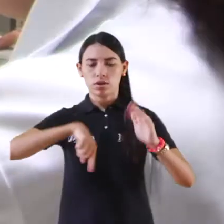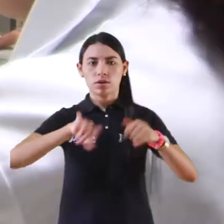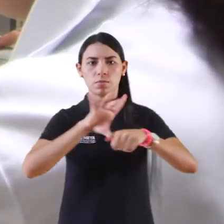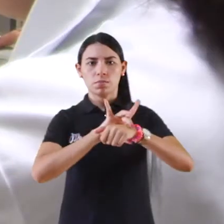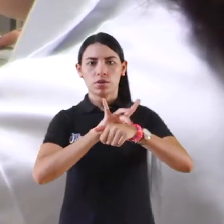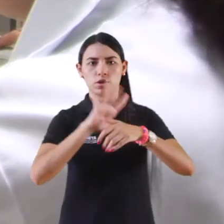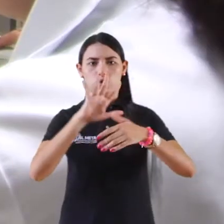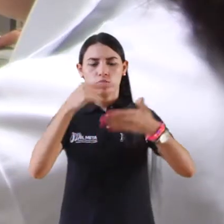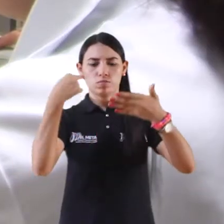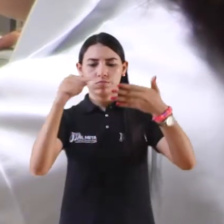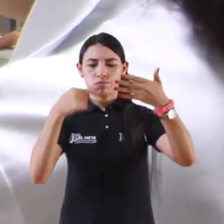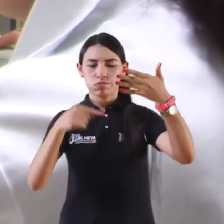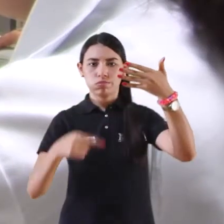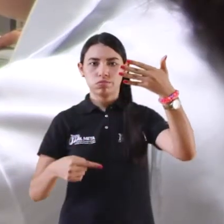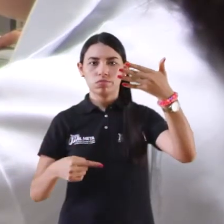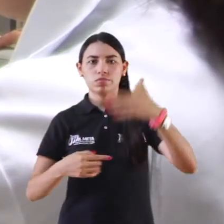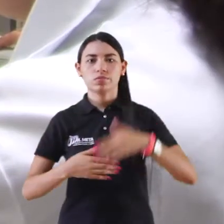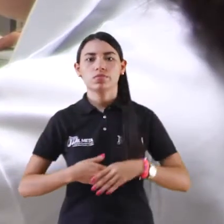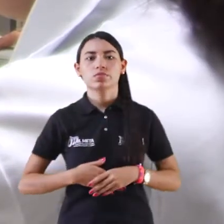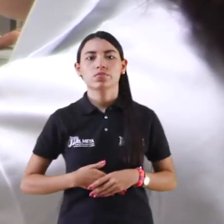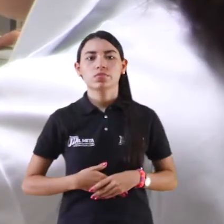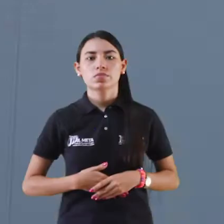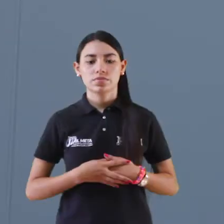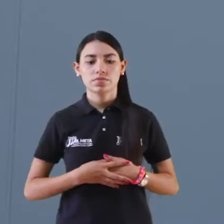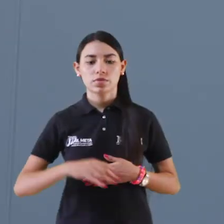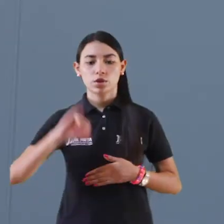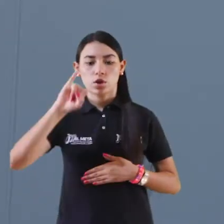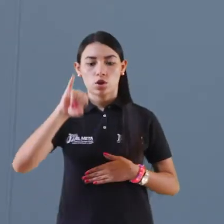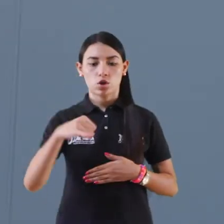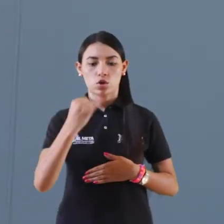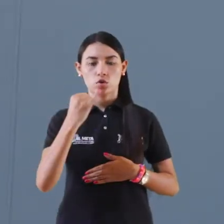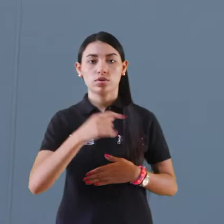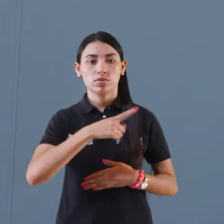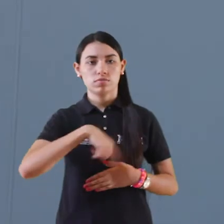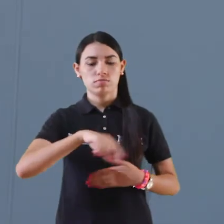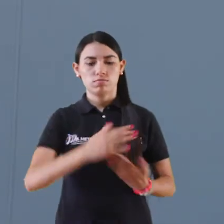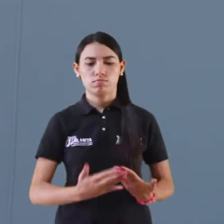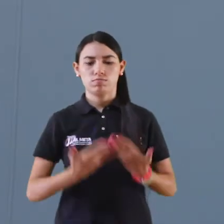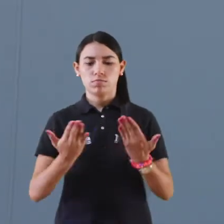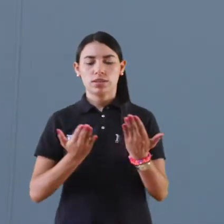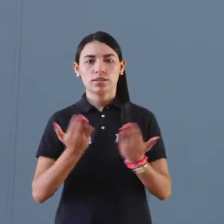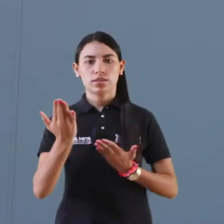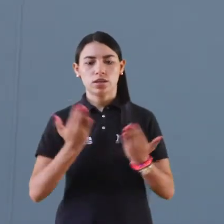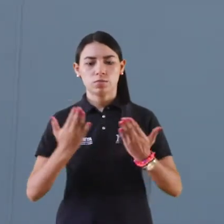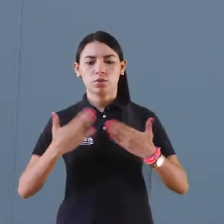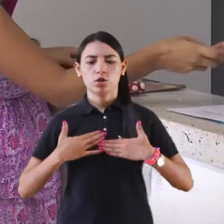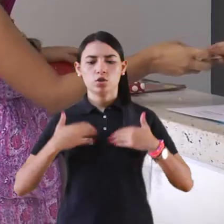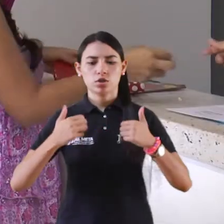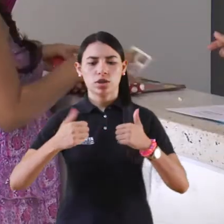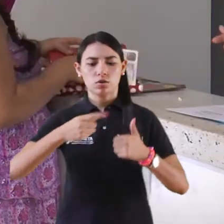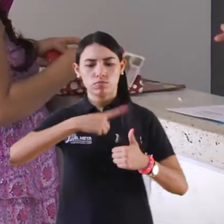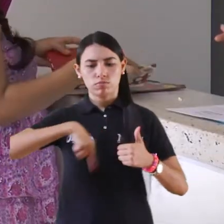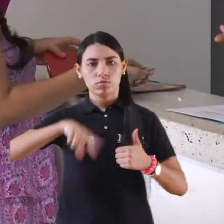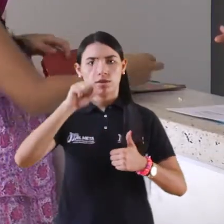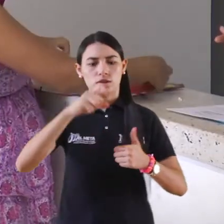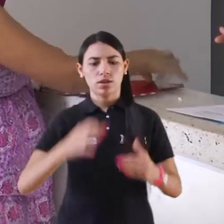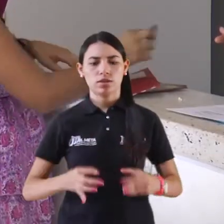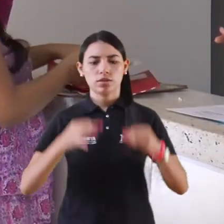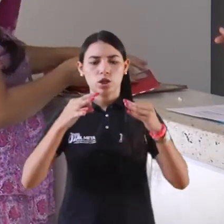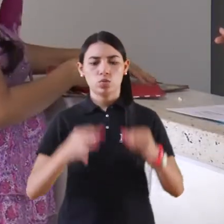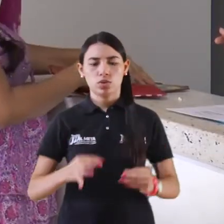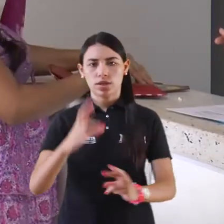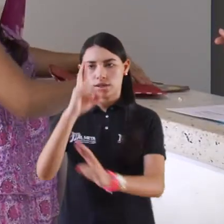y a los medicamentos requeridos. A recibir los servicios de salud en condiciones de higiene, seguridad